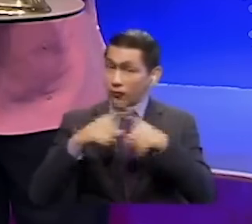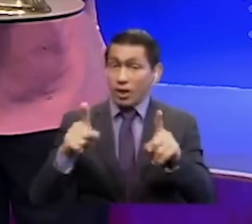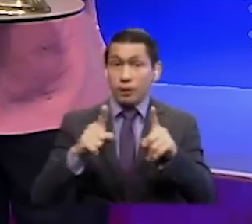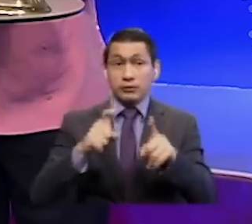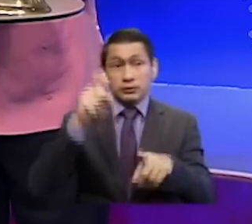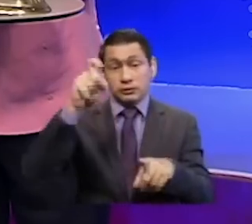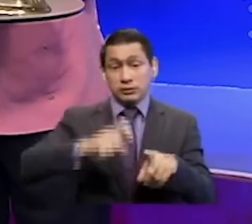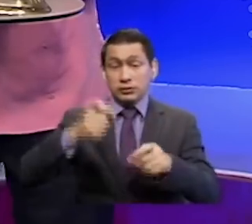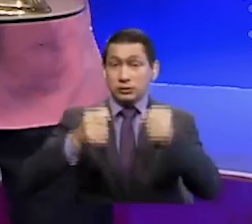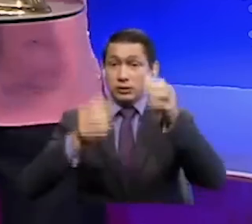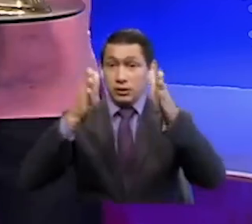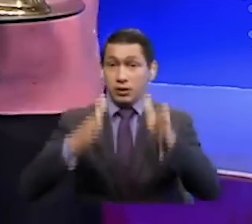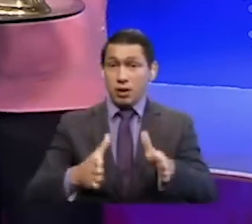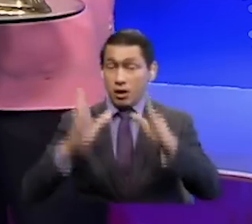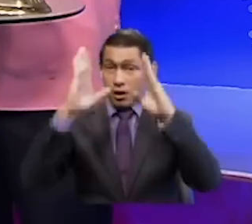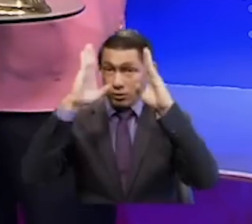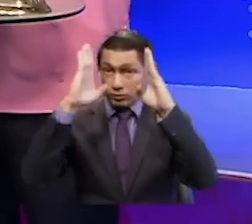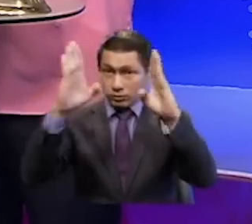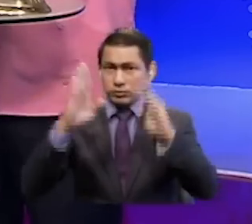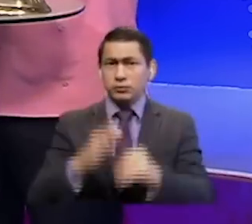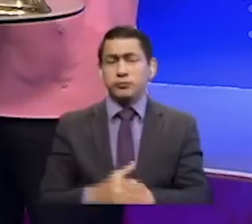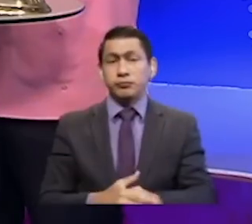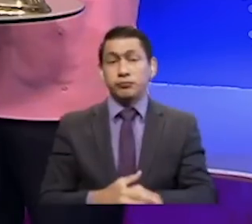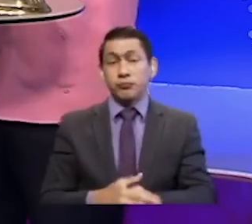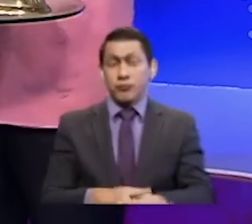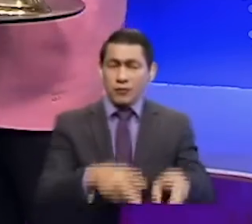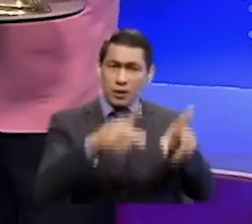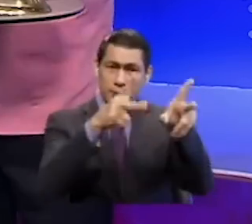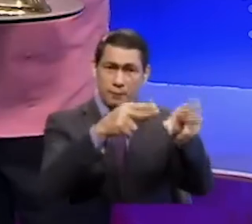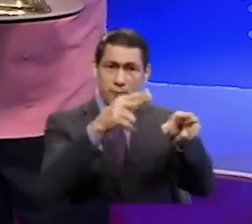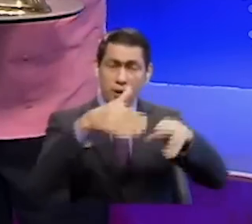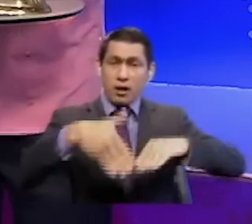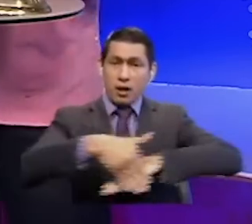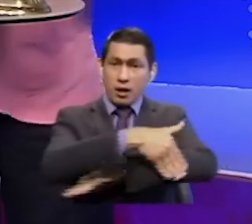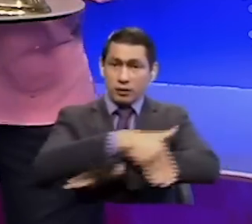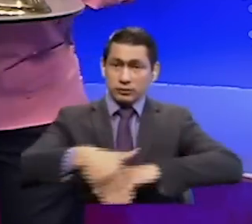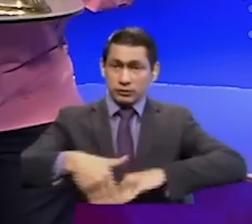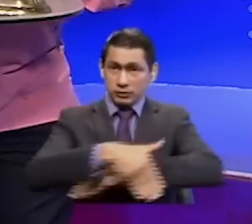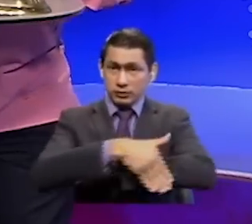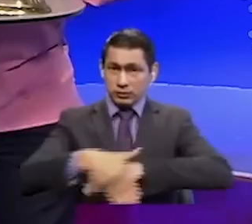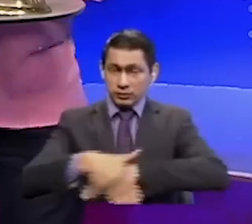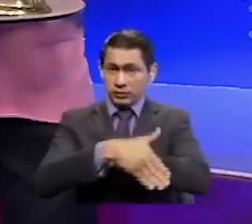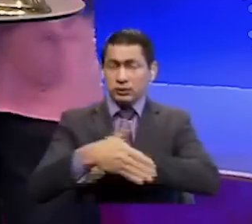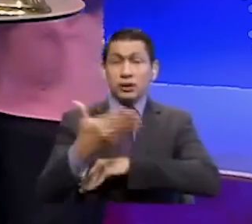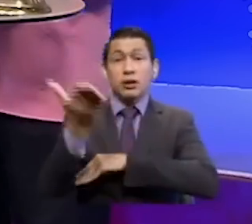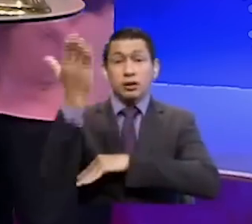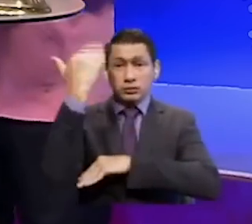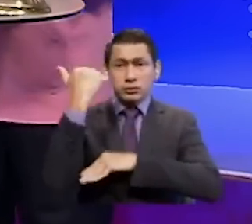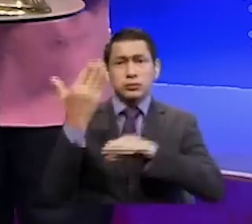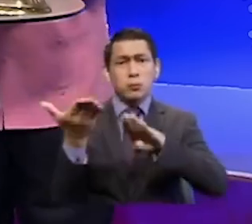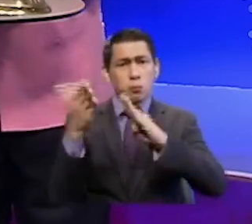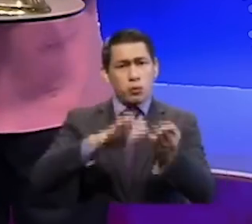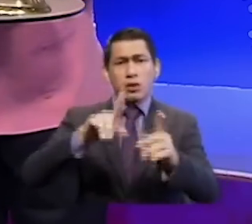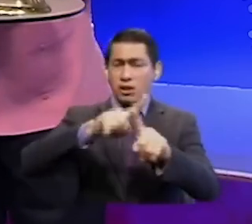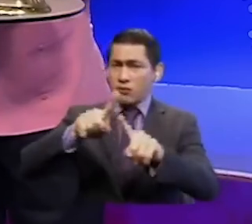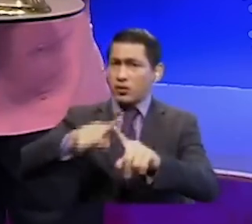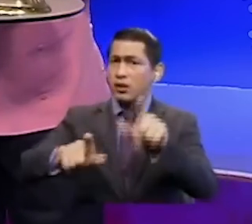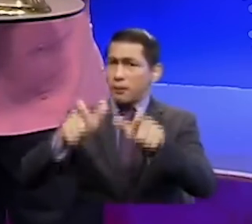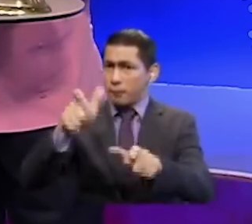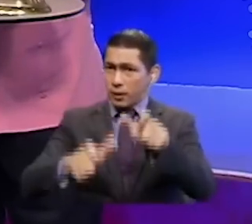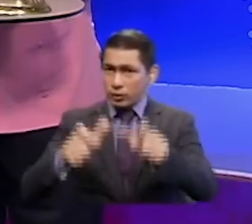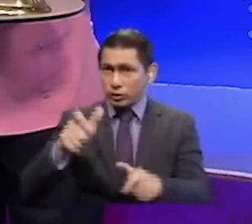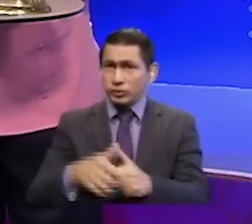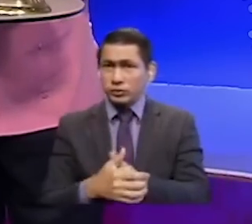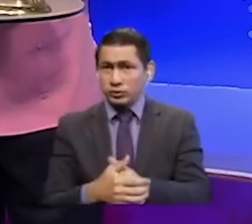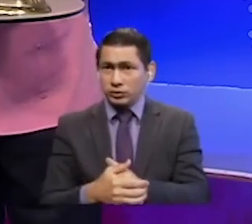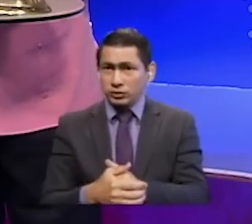hace pocos años hubo muertes y en el ingreso principal, que era doble vía, lo hicieron solamente de salida, precisamente por eso,